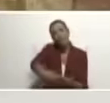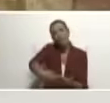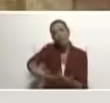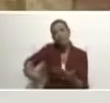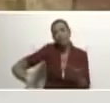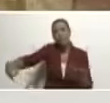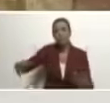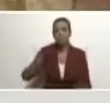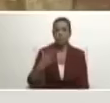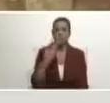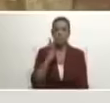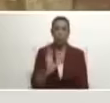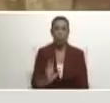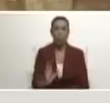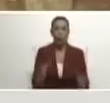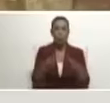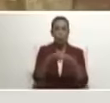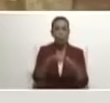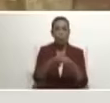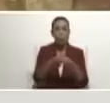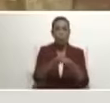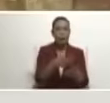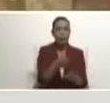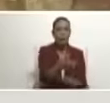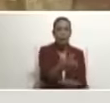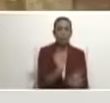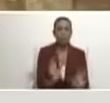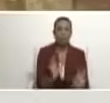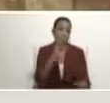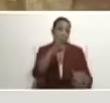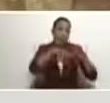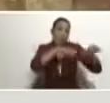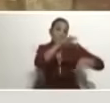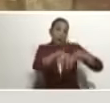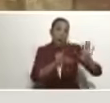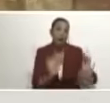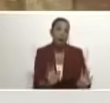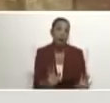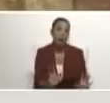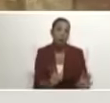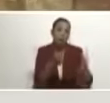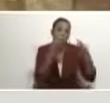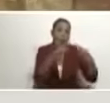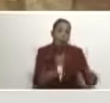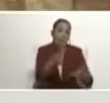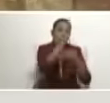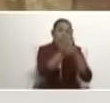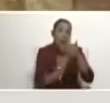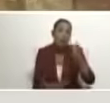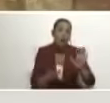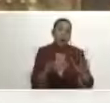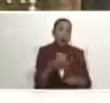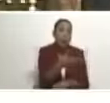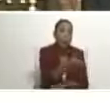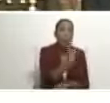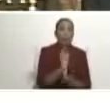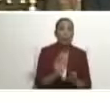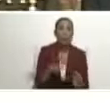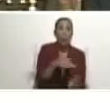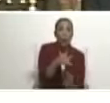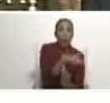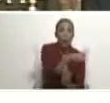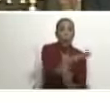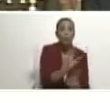No se pueden comparar con reptiles, porque los reptiles son animalitos nobles, muy nobles,